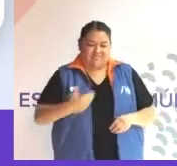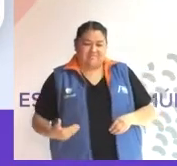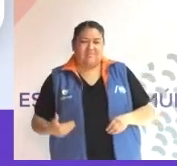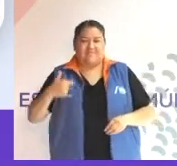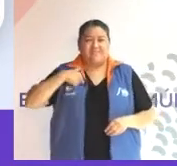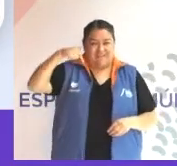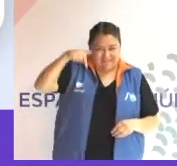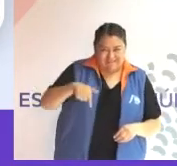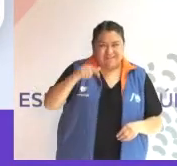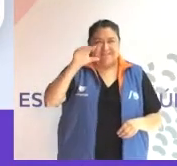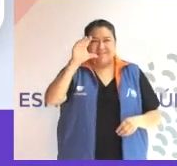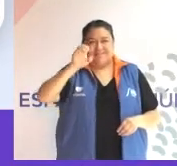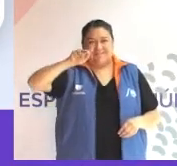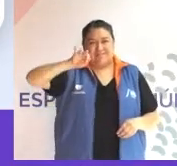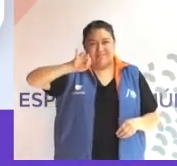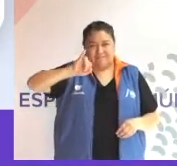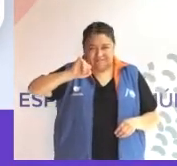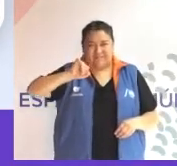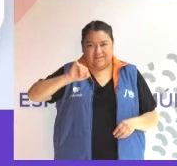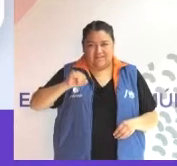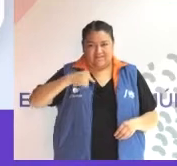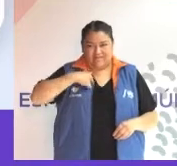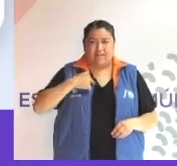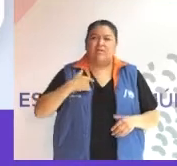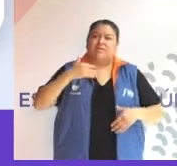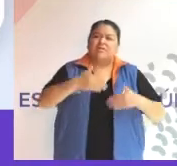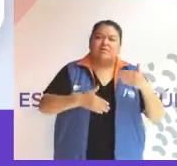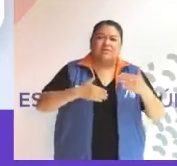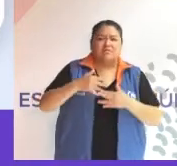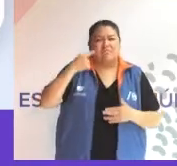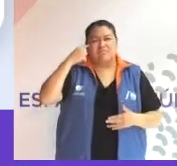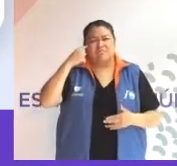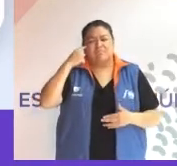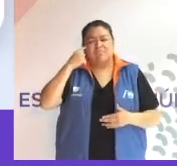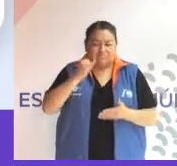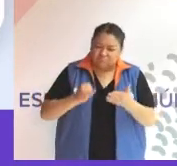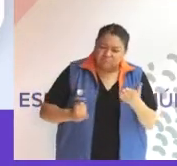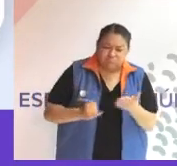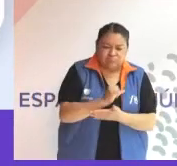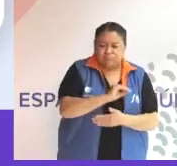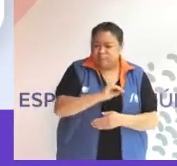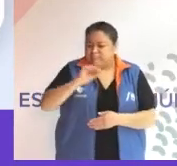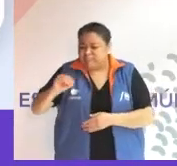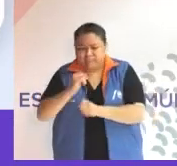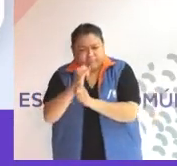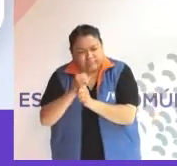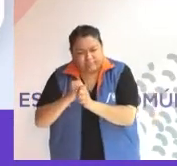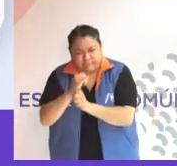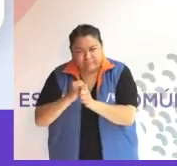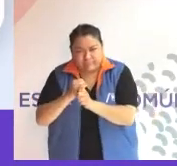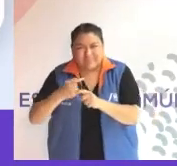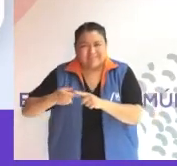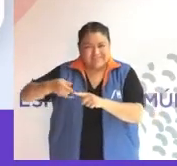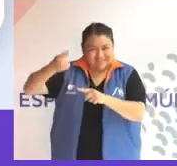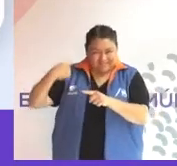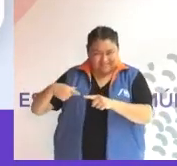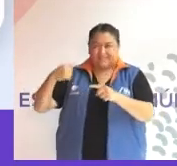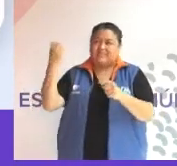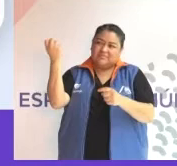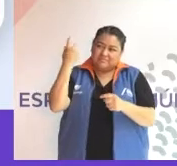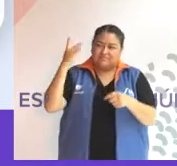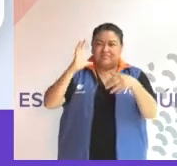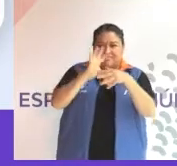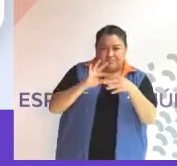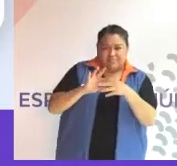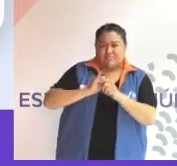añitos, y en fin decidí dedicarme más a la investigación. Y ahorita en el panel anterior o en el conversatorio anterior hablaban de que